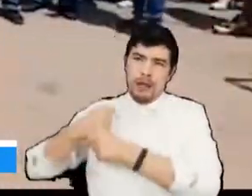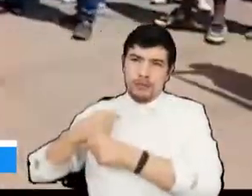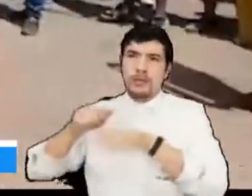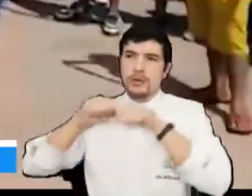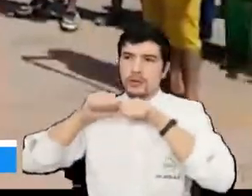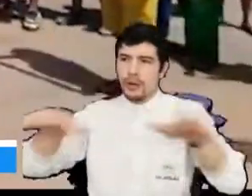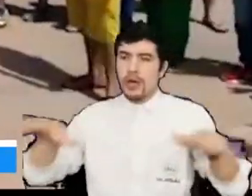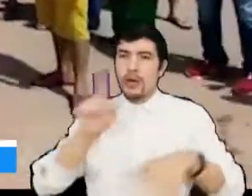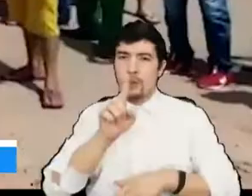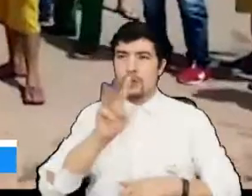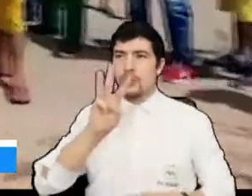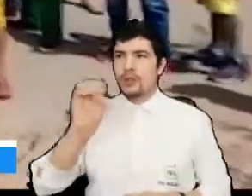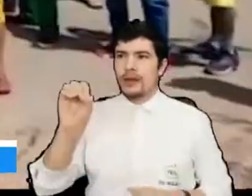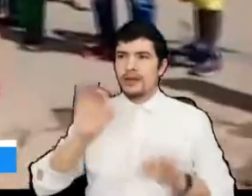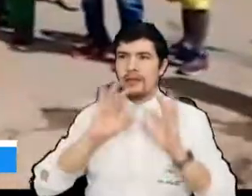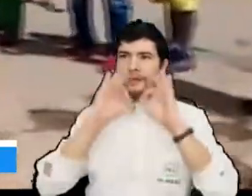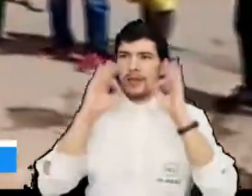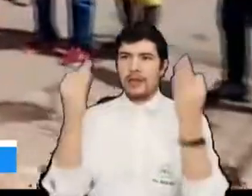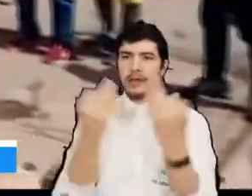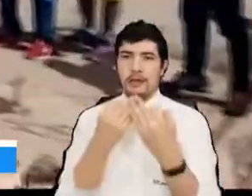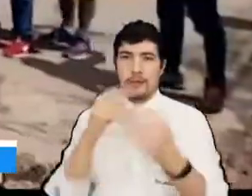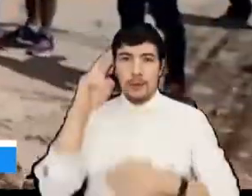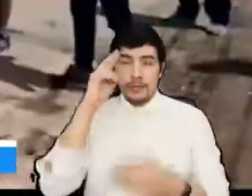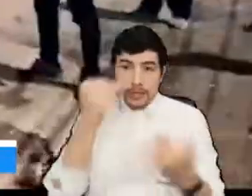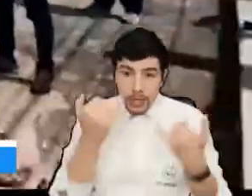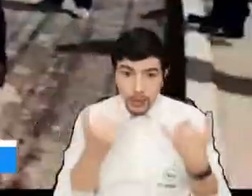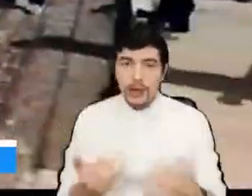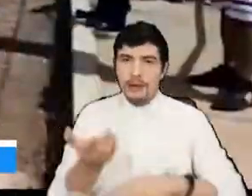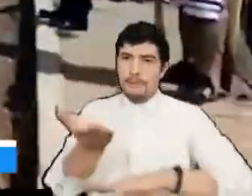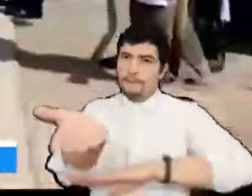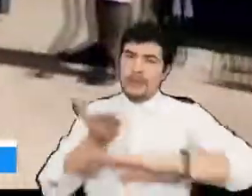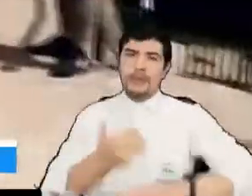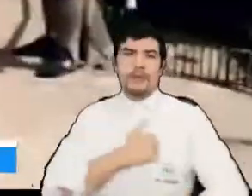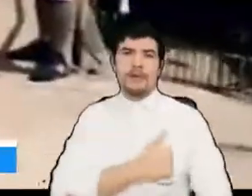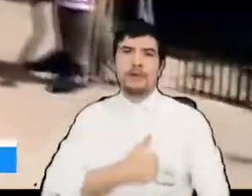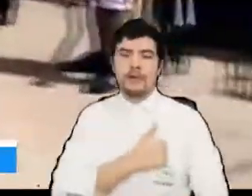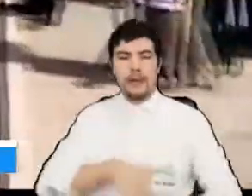130 familias. Por eso, piden que les amplíen la capacidad de